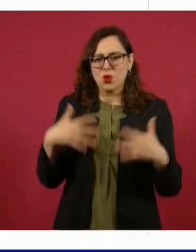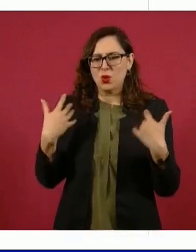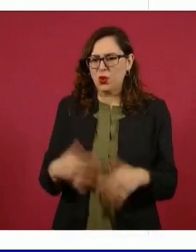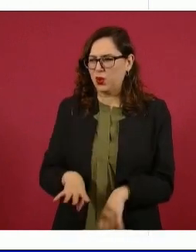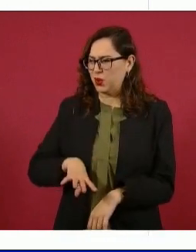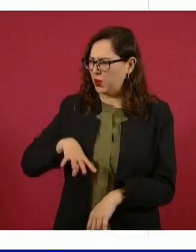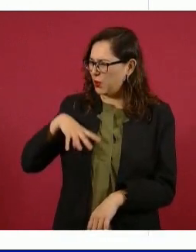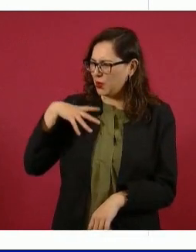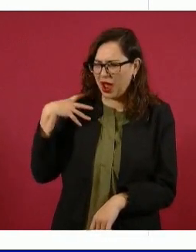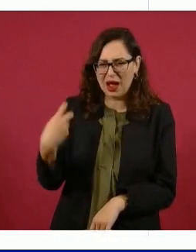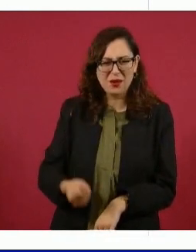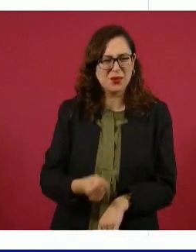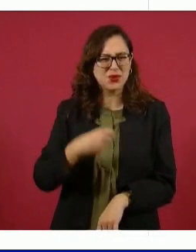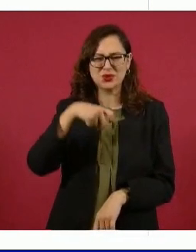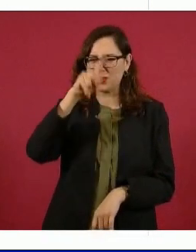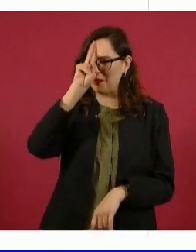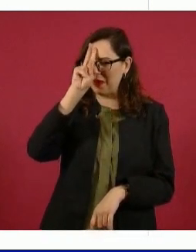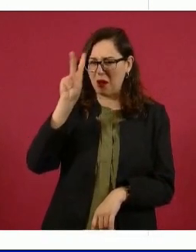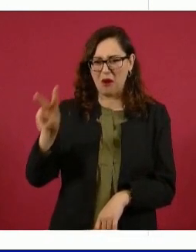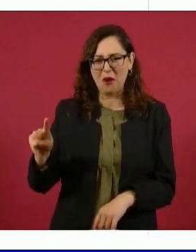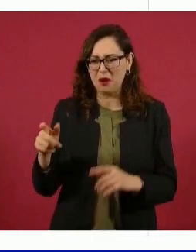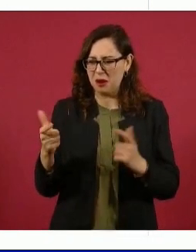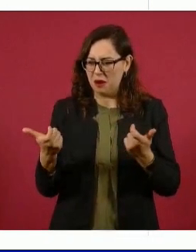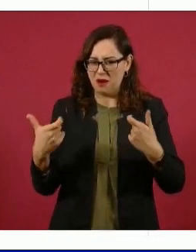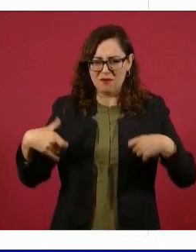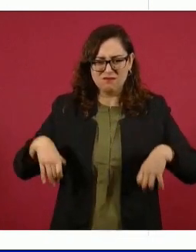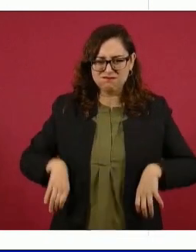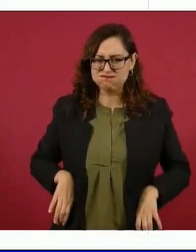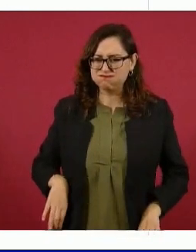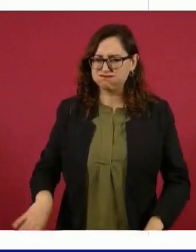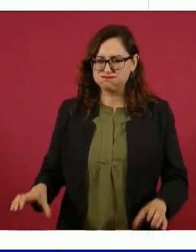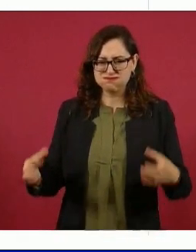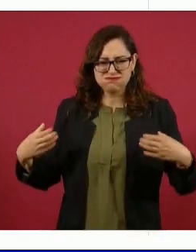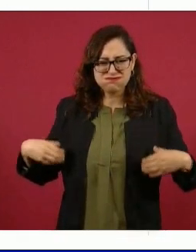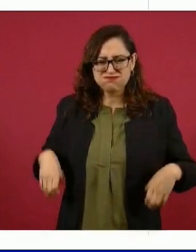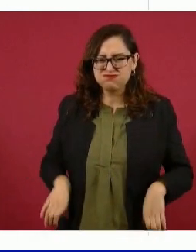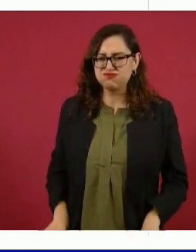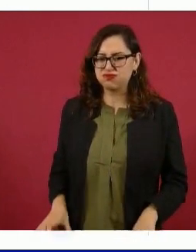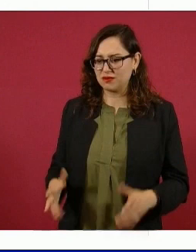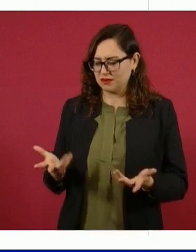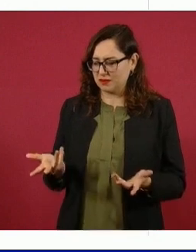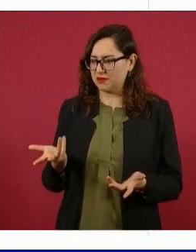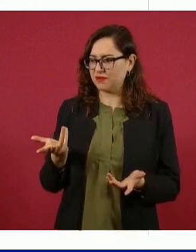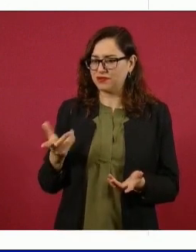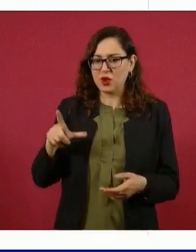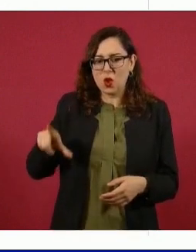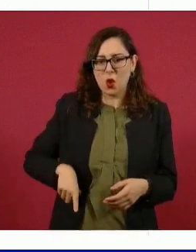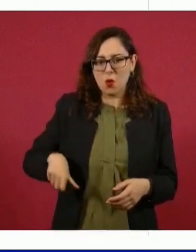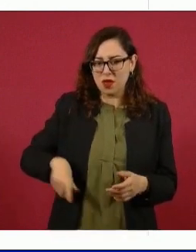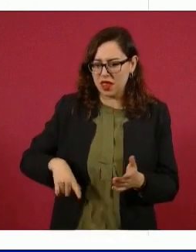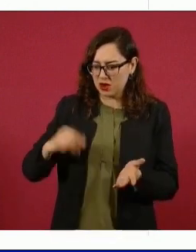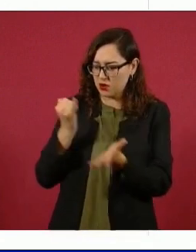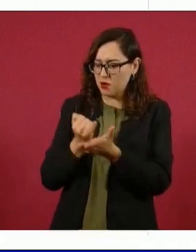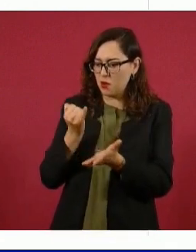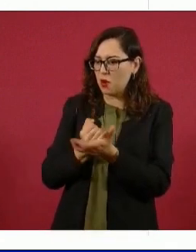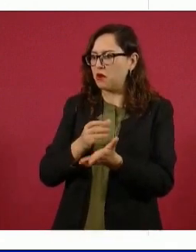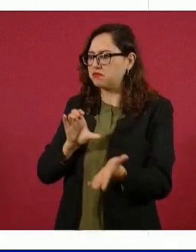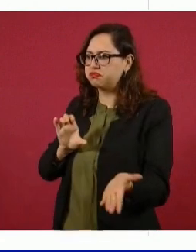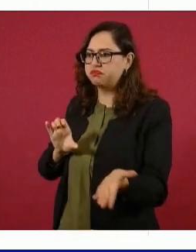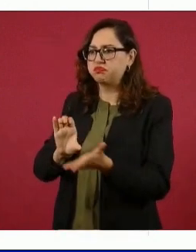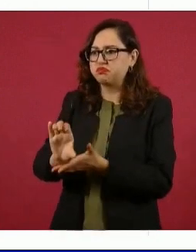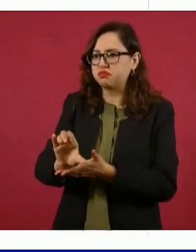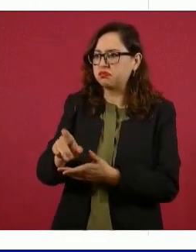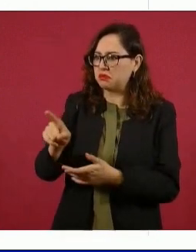bastante alto. Se están embolsando el apoyo, el subsidio, el incentivo